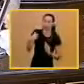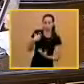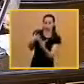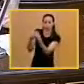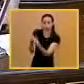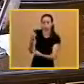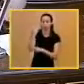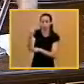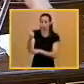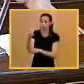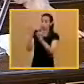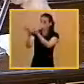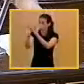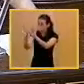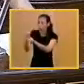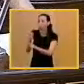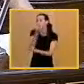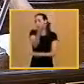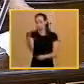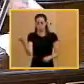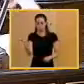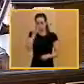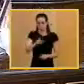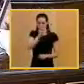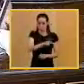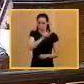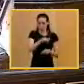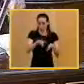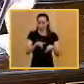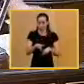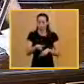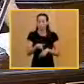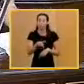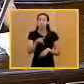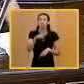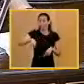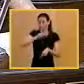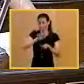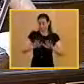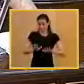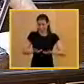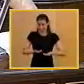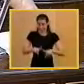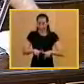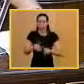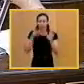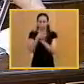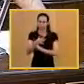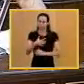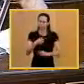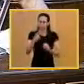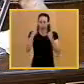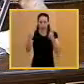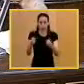con usted y con muchos miembros de su gobierno. Nuestra presencia aquí queremos que se refuerce por el